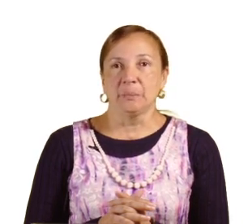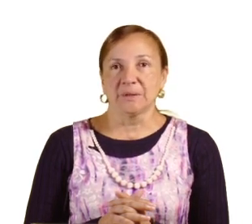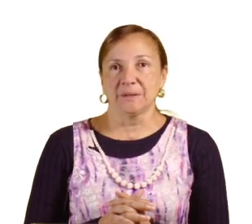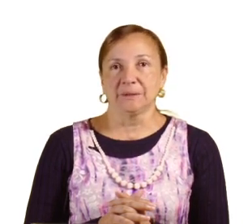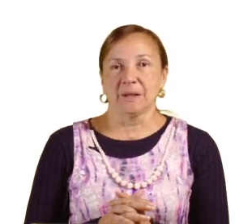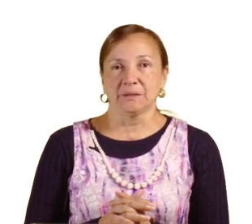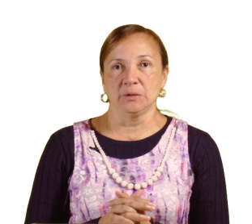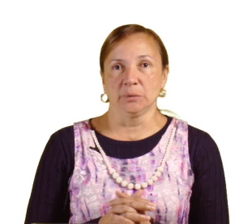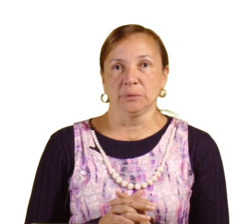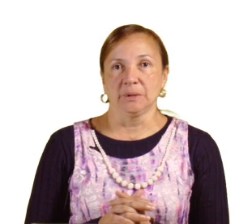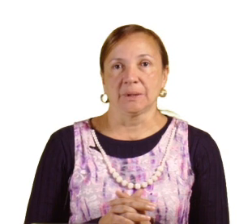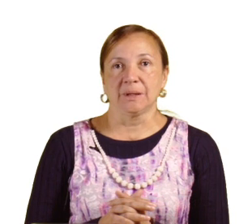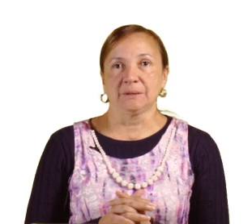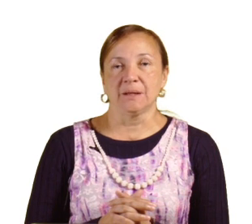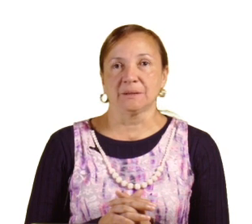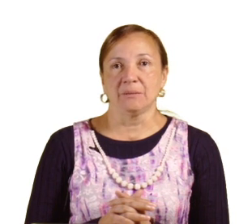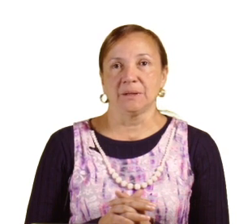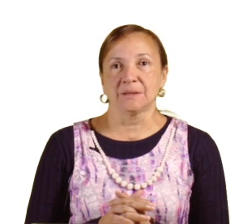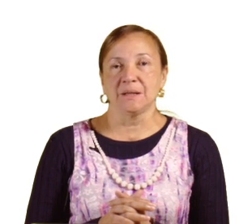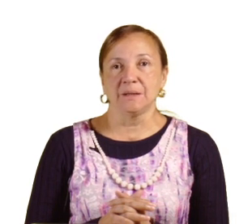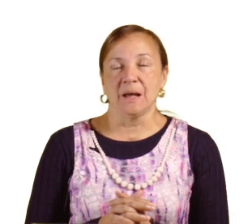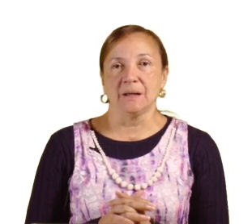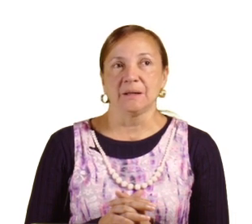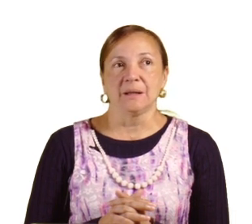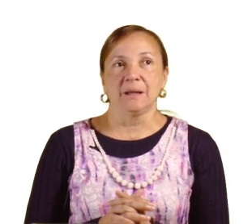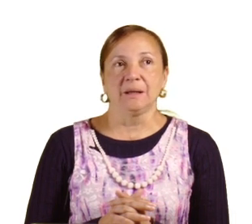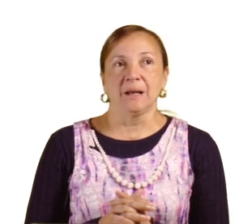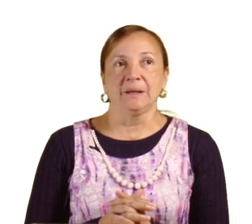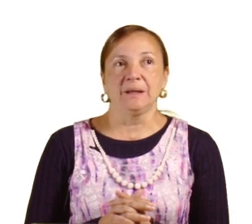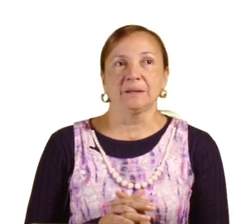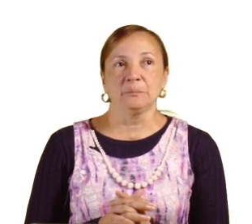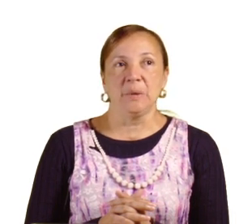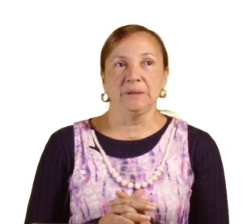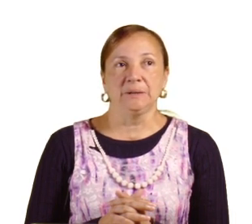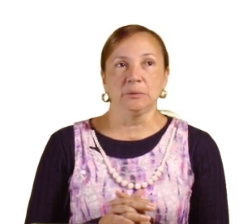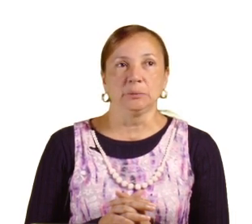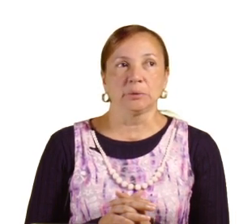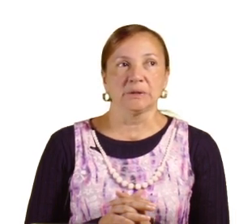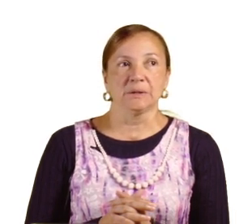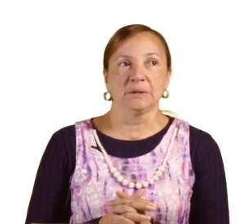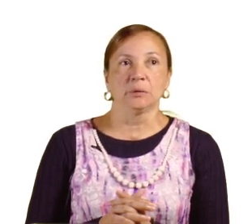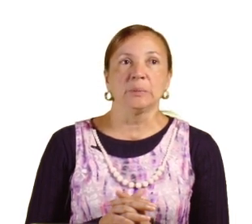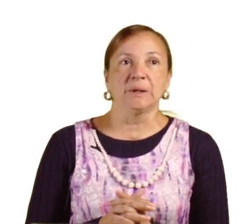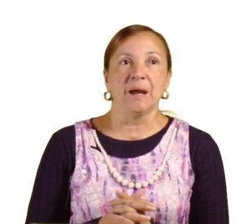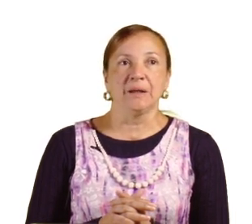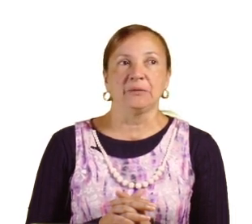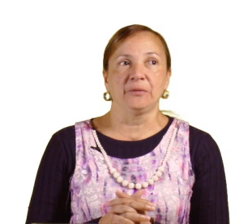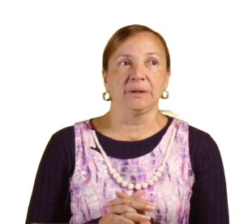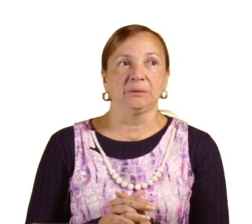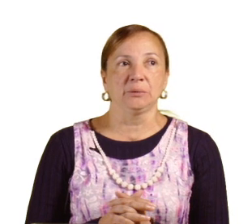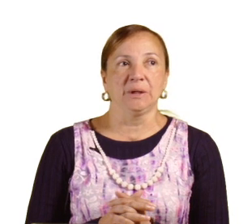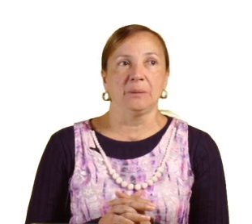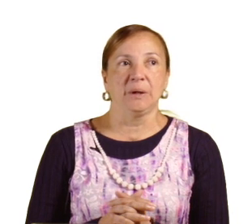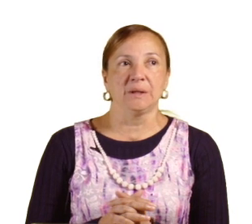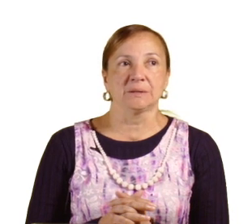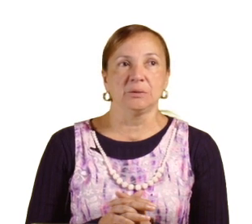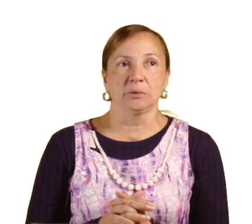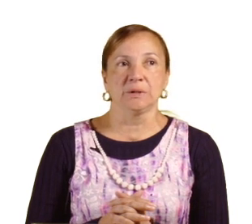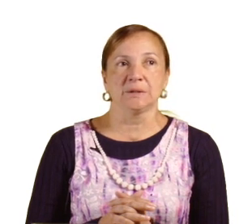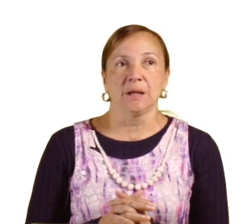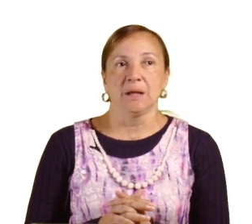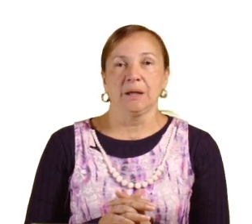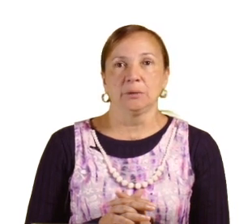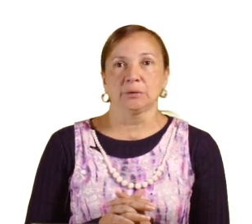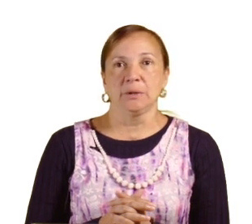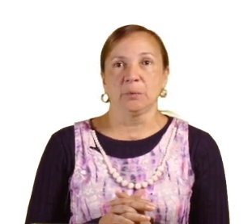moneda de presentación que está establecida en la NIC 21, que se denomina efectos de las